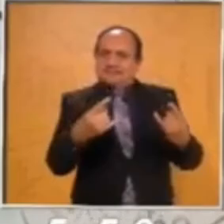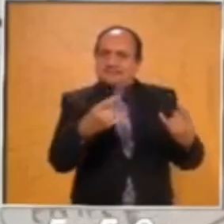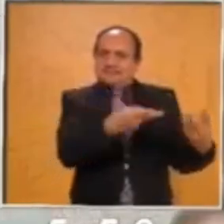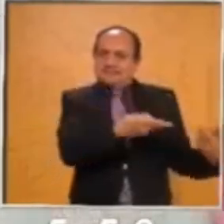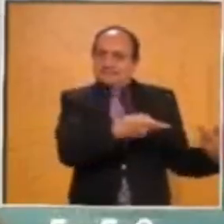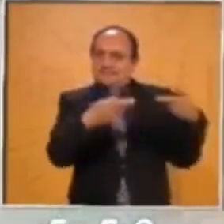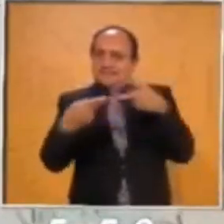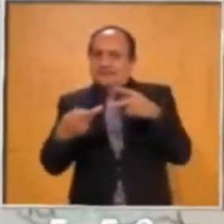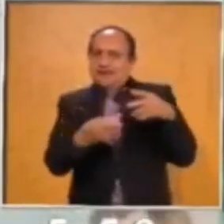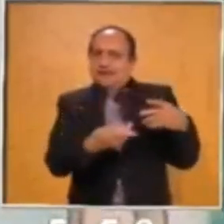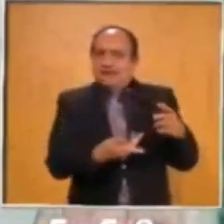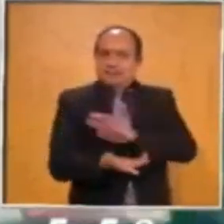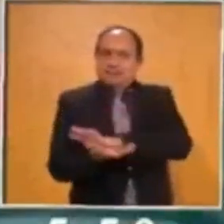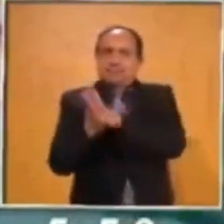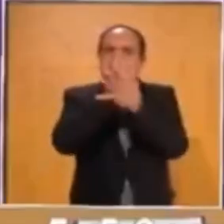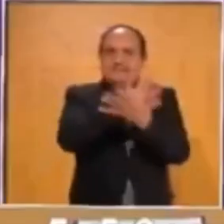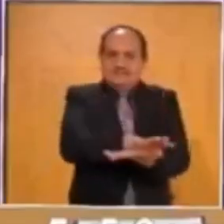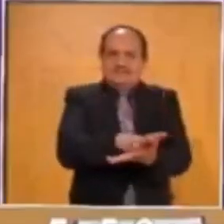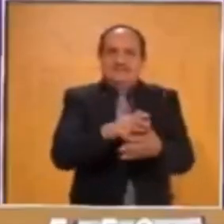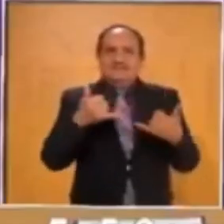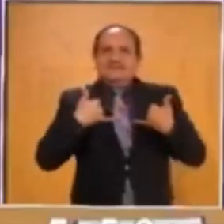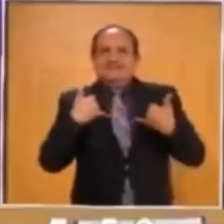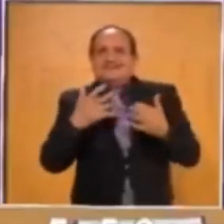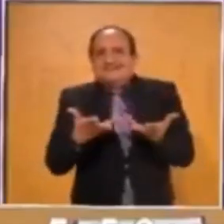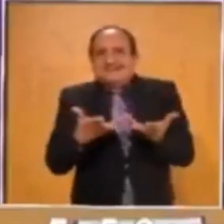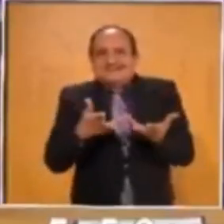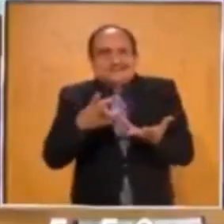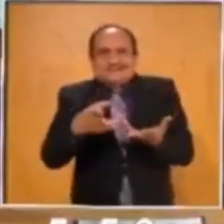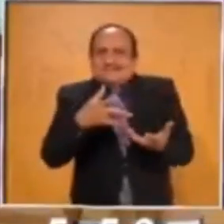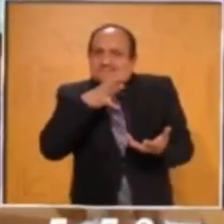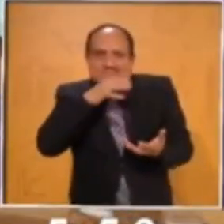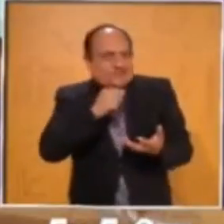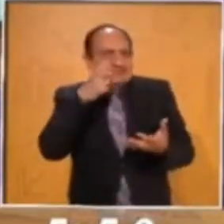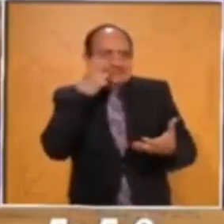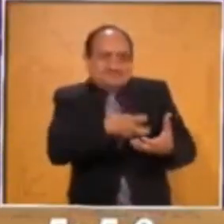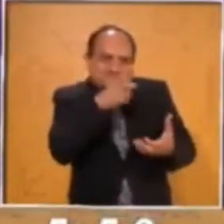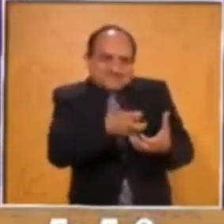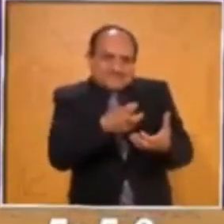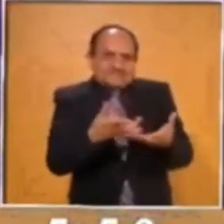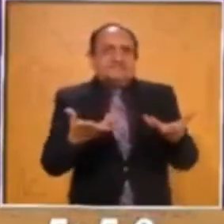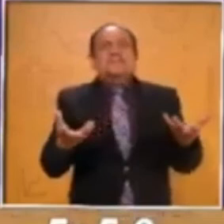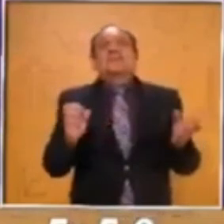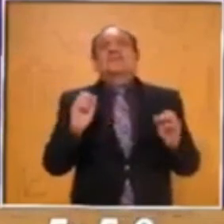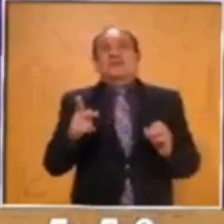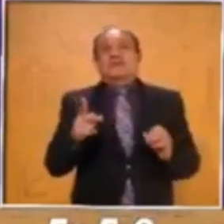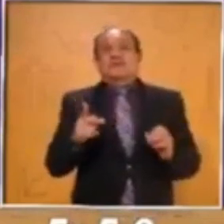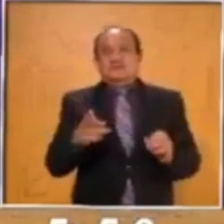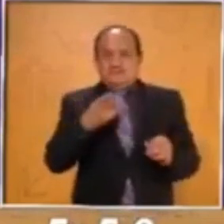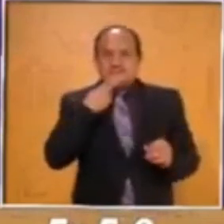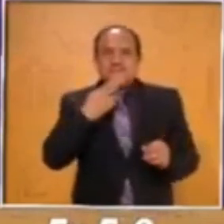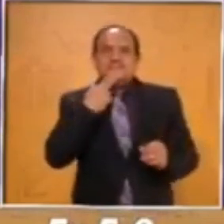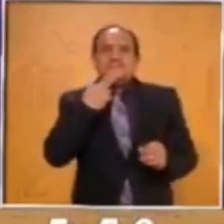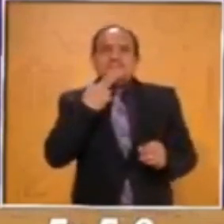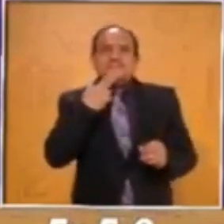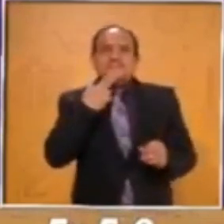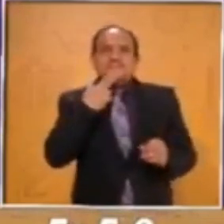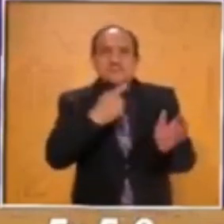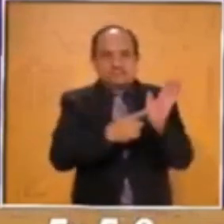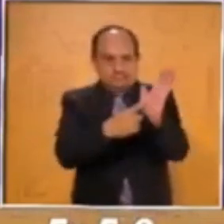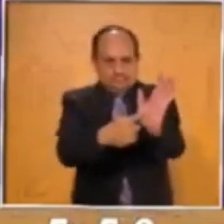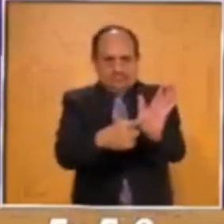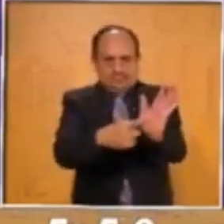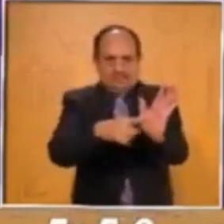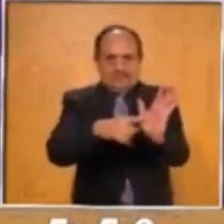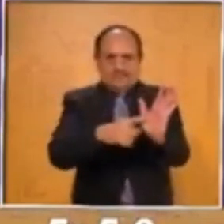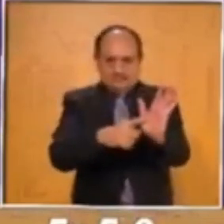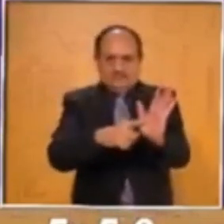historia. Y aún así, muchachos, si dices, es que ni esas me salen, ok, podemos utilizar, como este trabajo que tengo